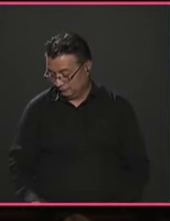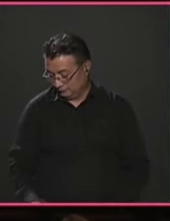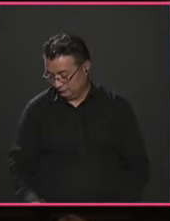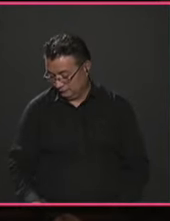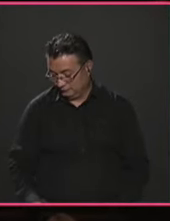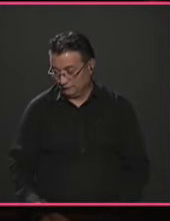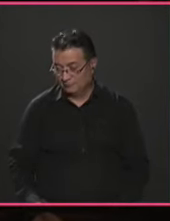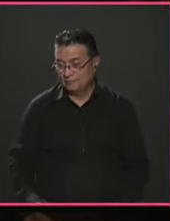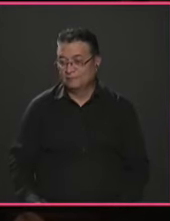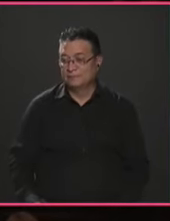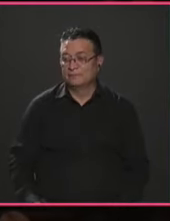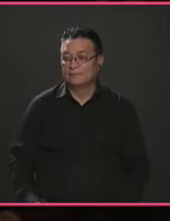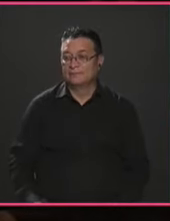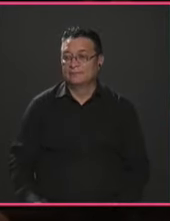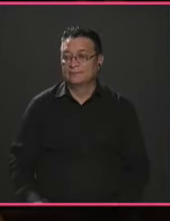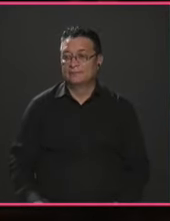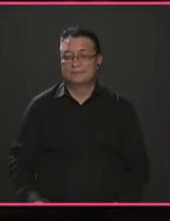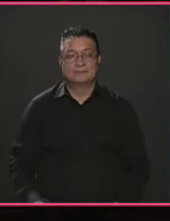refriado